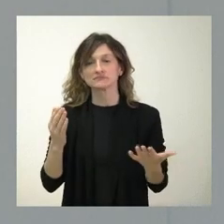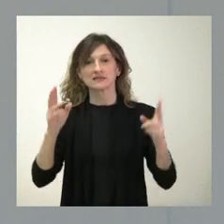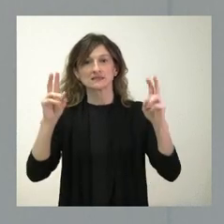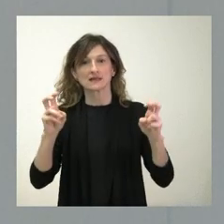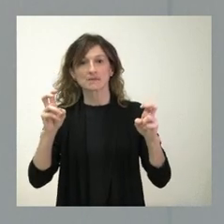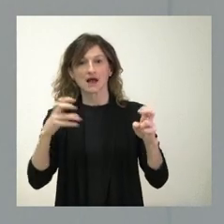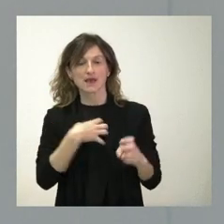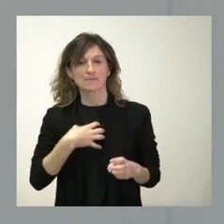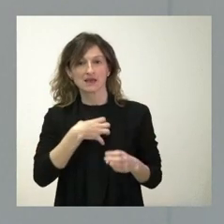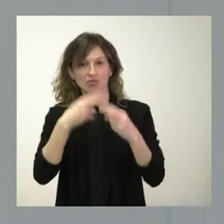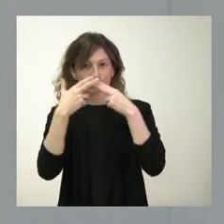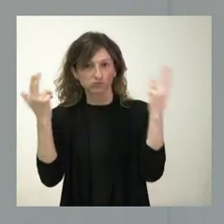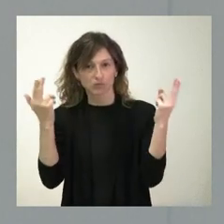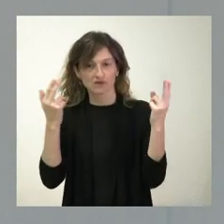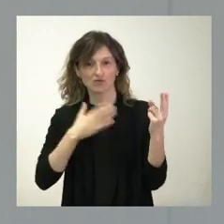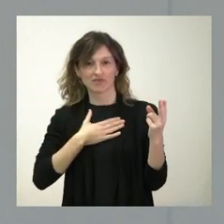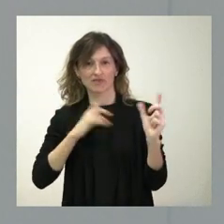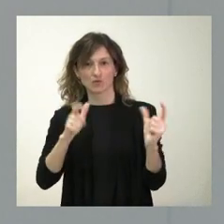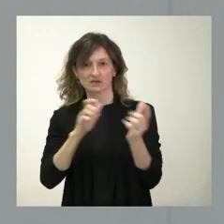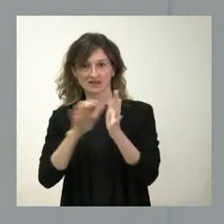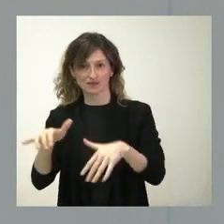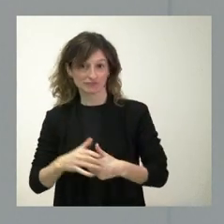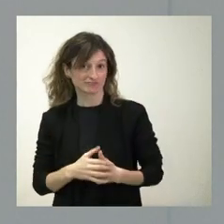empleados públicos, funcionarios públicos de la Junta de Castilla y León.